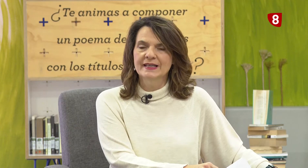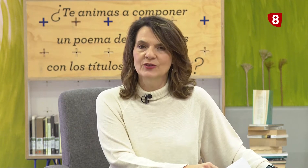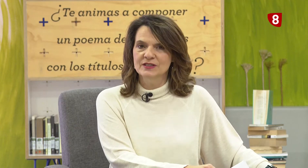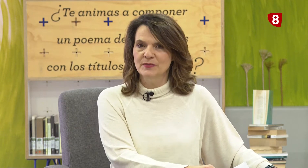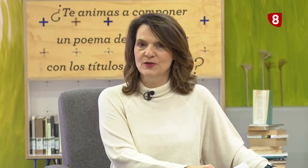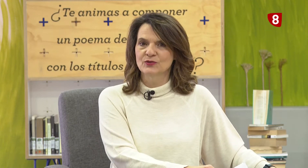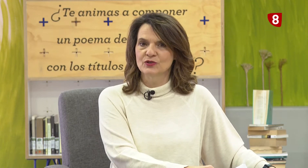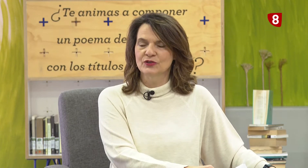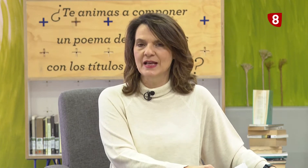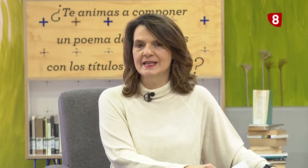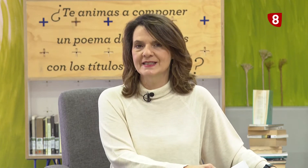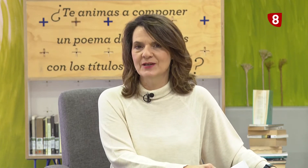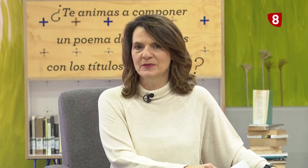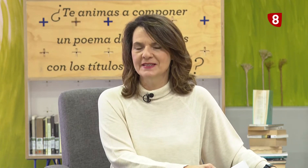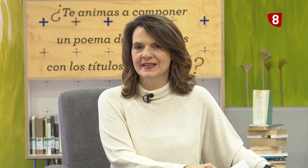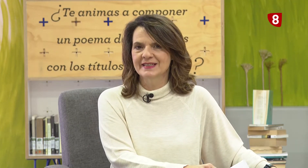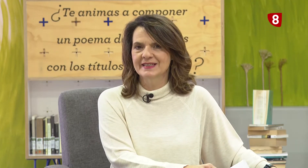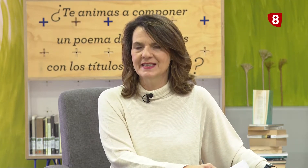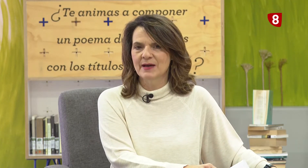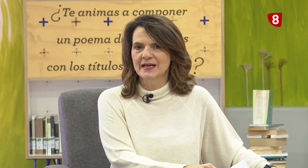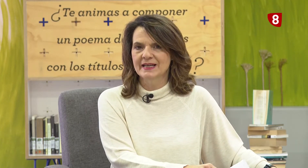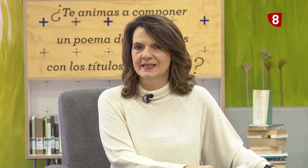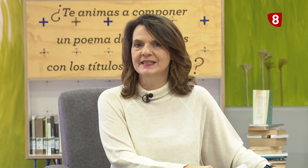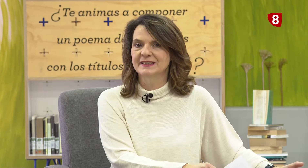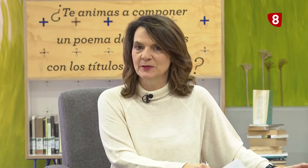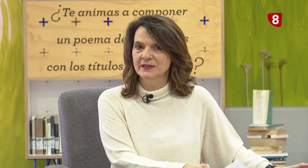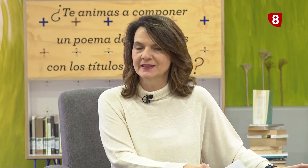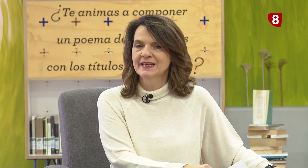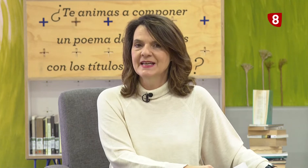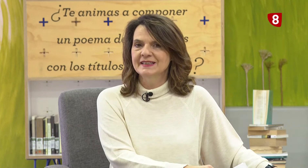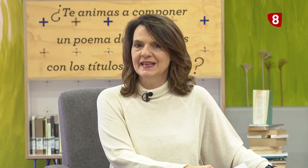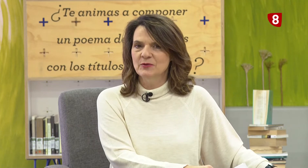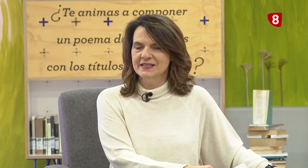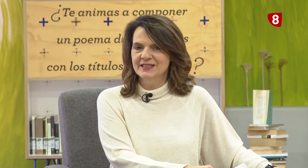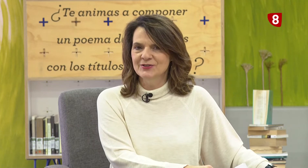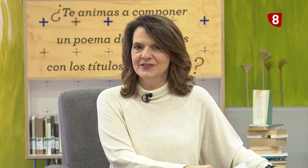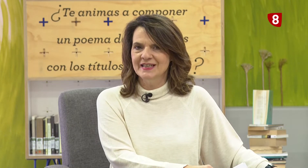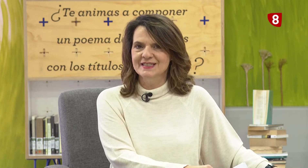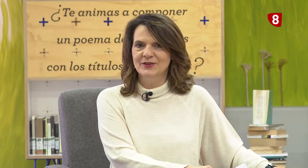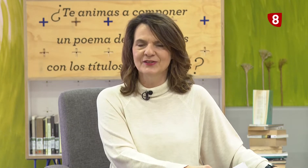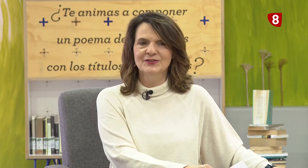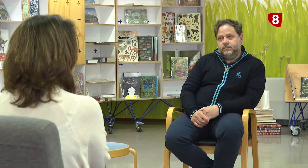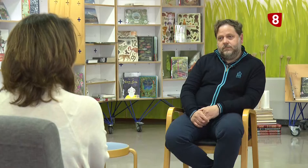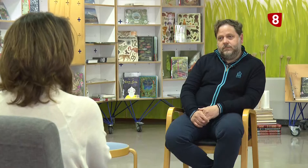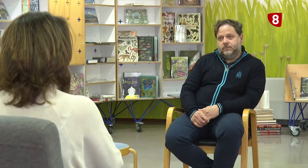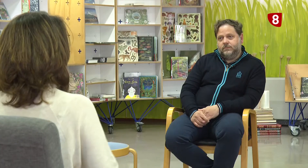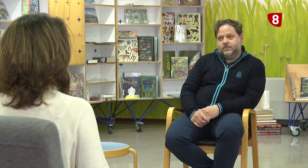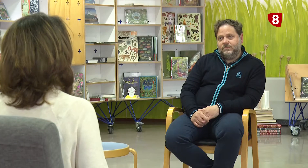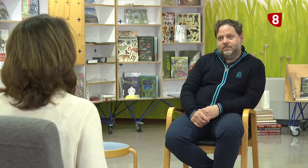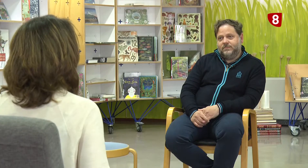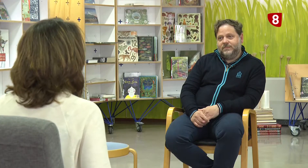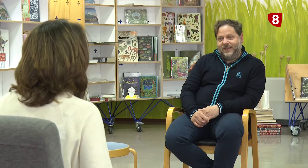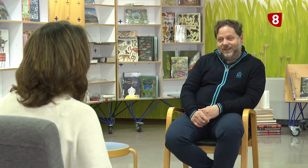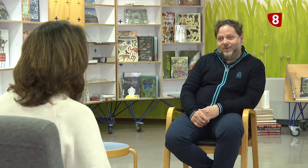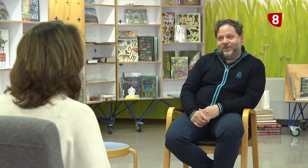con un técnico de Servicio de Asuntos Sociales de la Universidad de Salamanca, que es intérprete de la lengua de signos y que es Lorenzo García. ¿Qué tal,